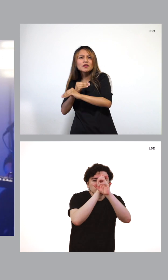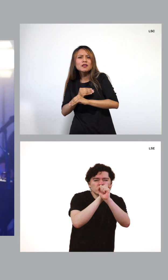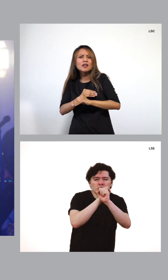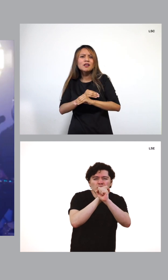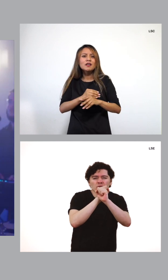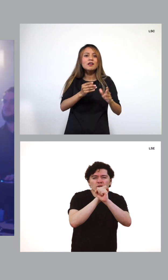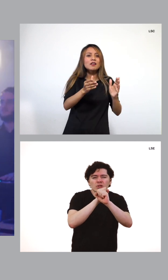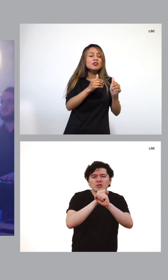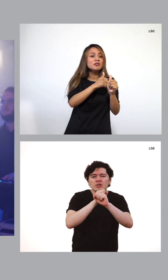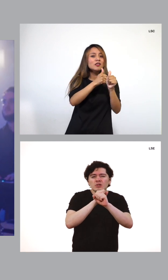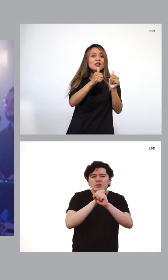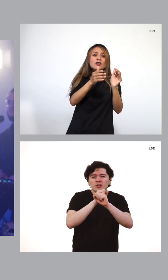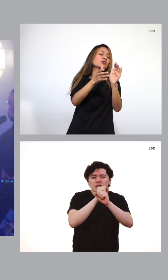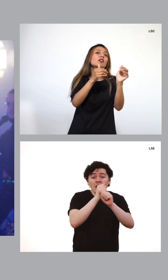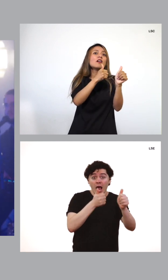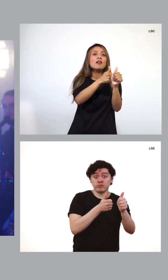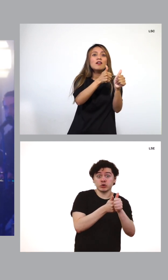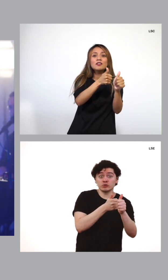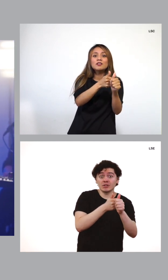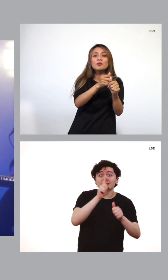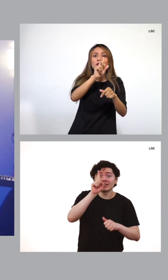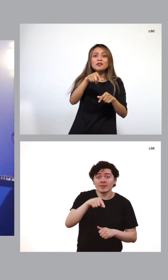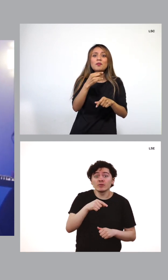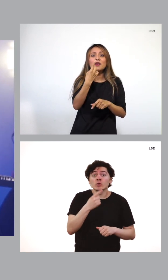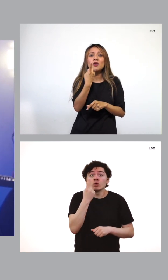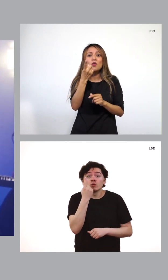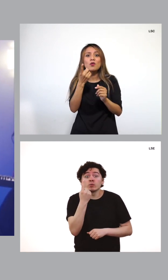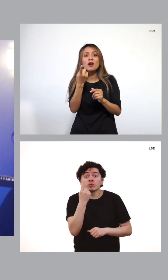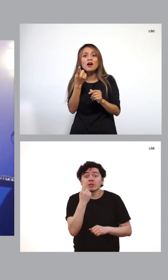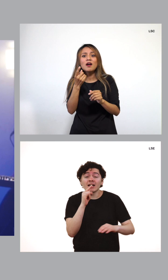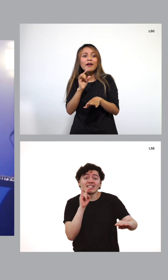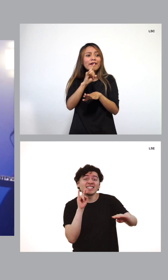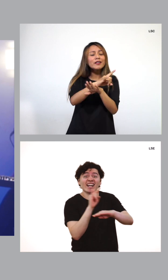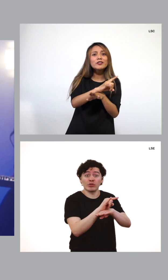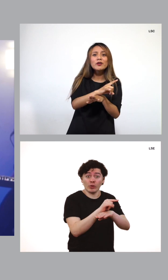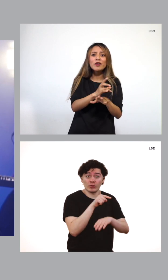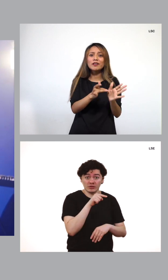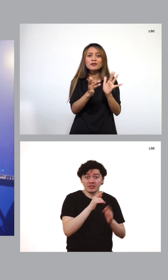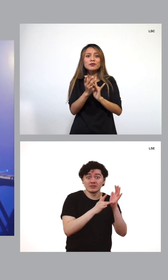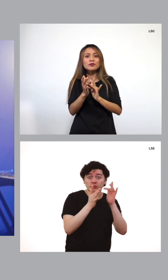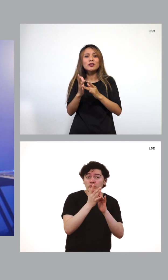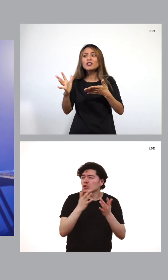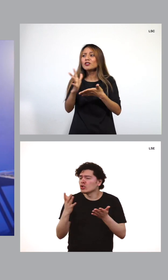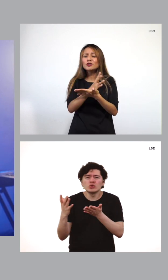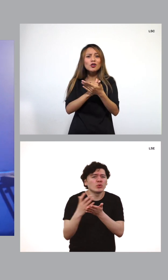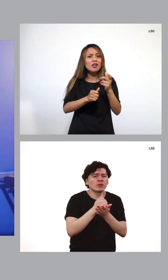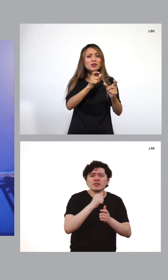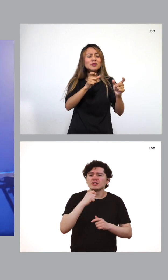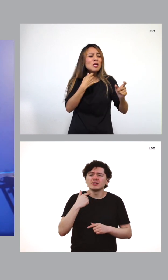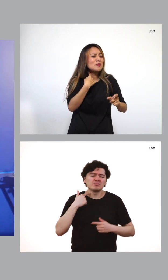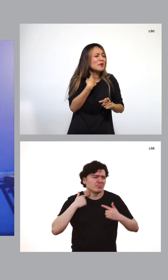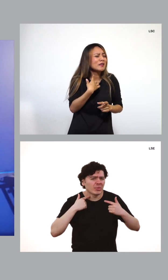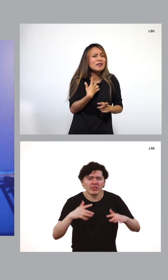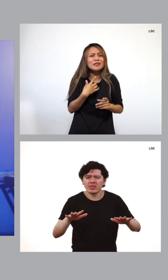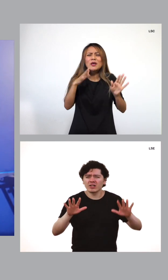a sus amigos como Pedro hizo, tan confundida que fieles personas vendían a sus señores, a sus maestros como Judas hizo con